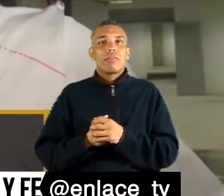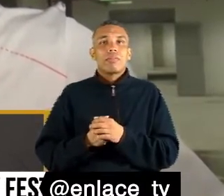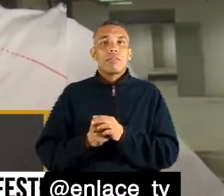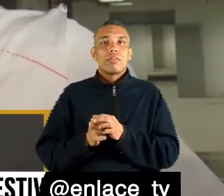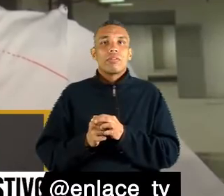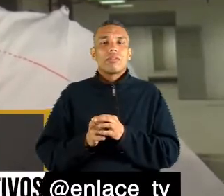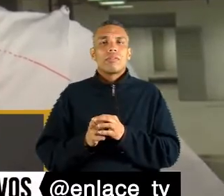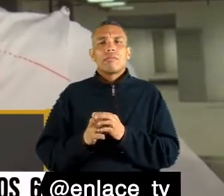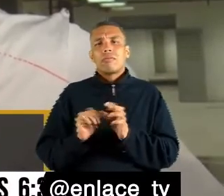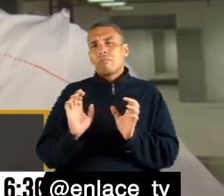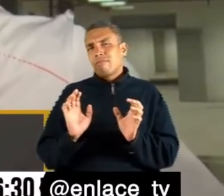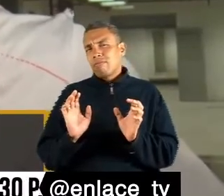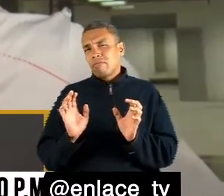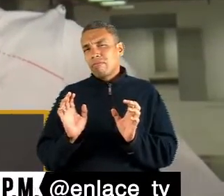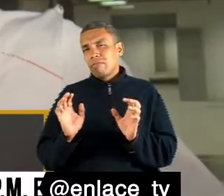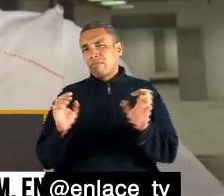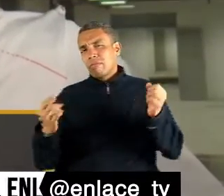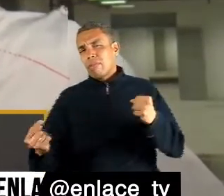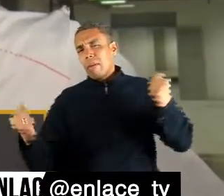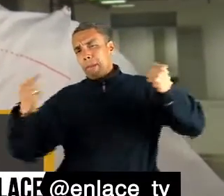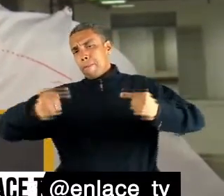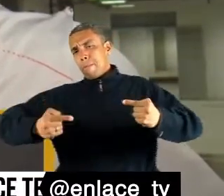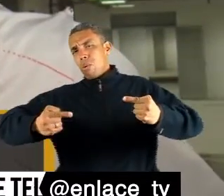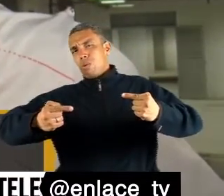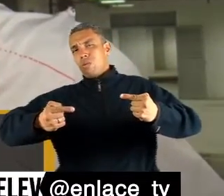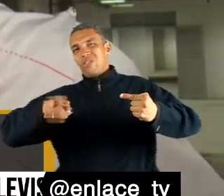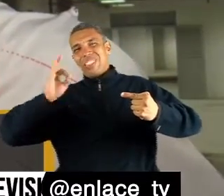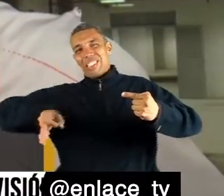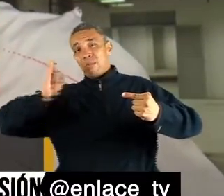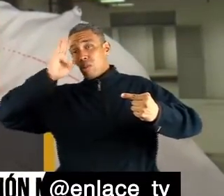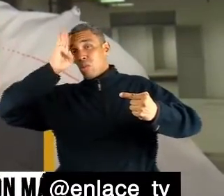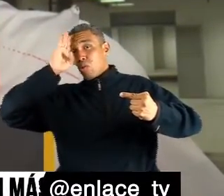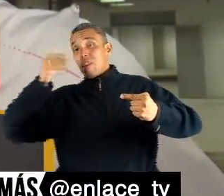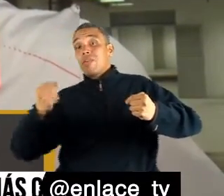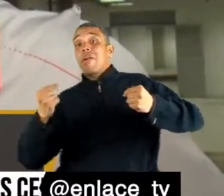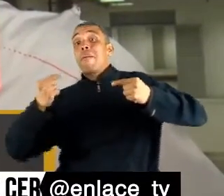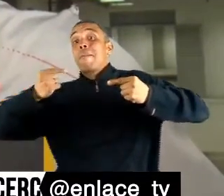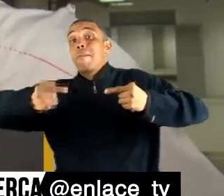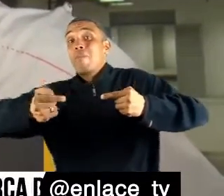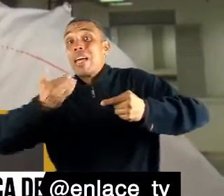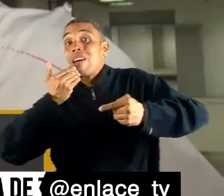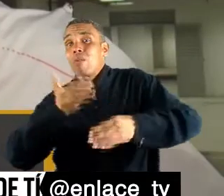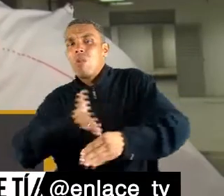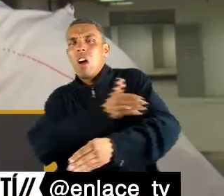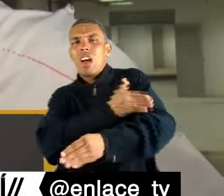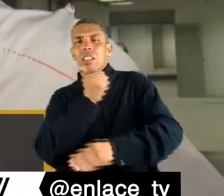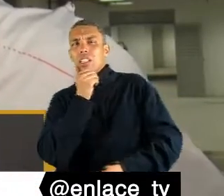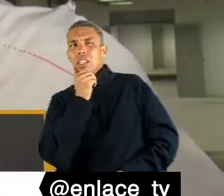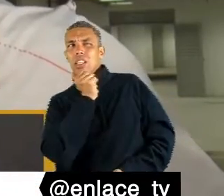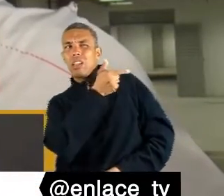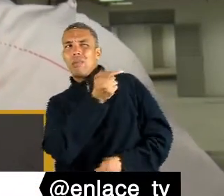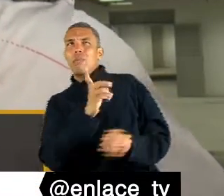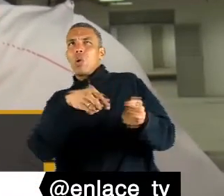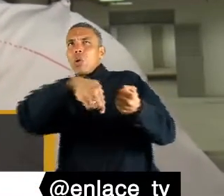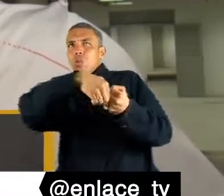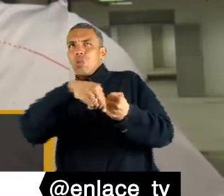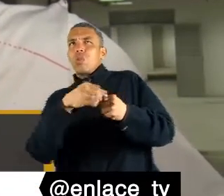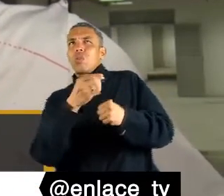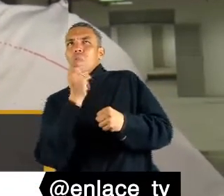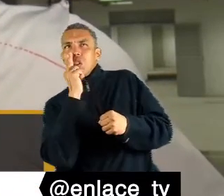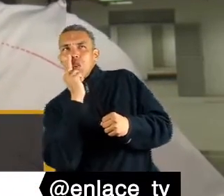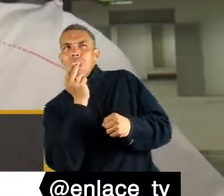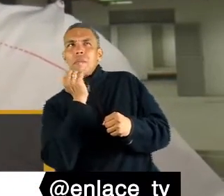rivales, entonces creo que eso ha sido importante también, porque te formas una idea del estilo de juego de cada equipo, y bueno, eso